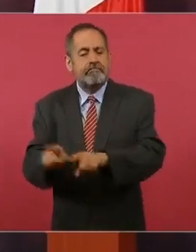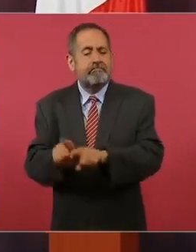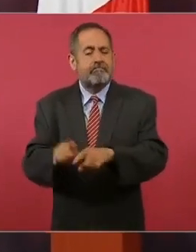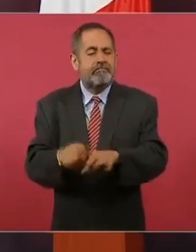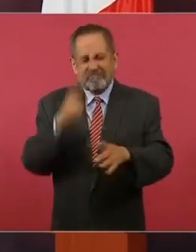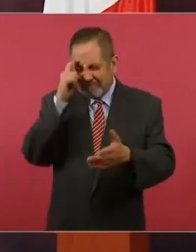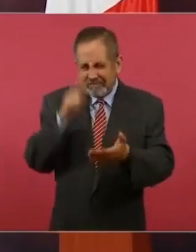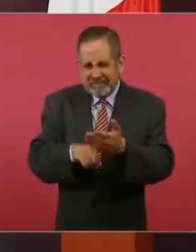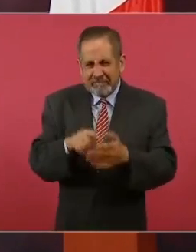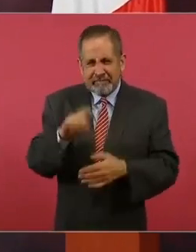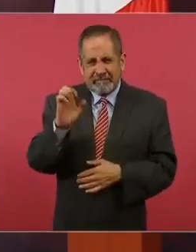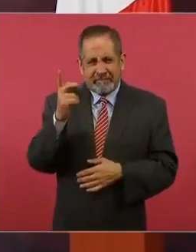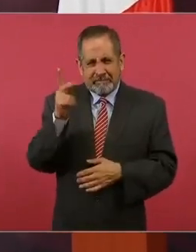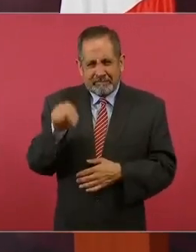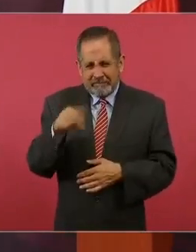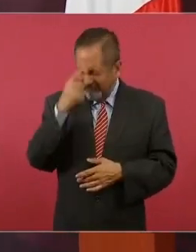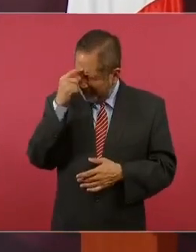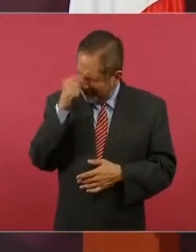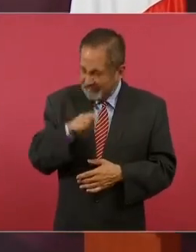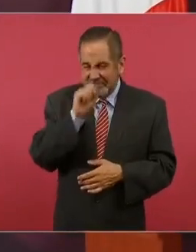Creo que hasta Peña,